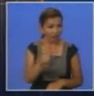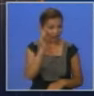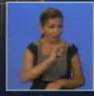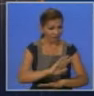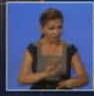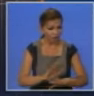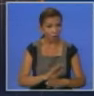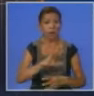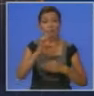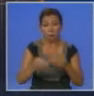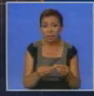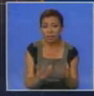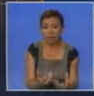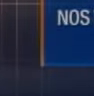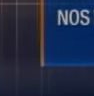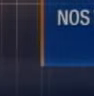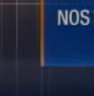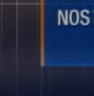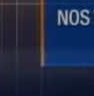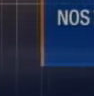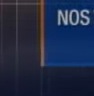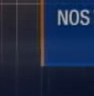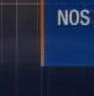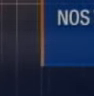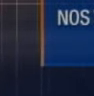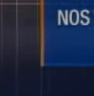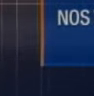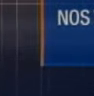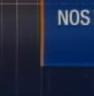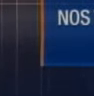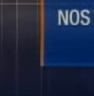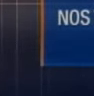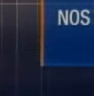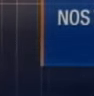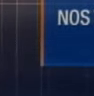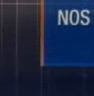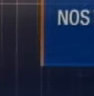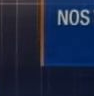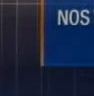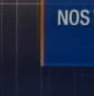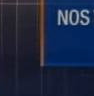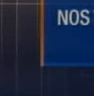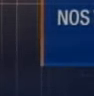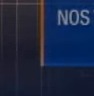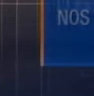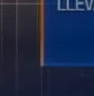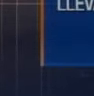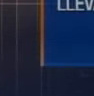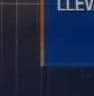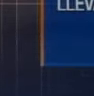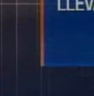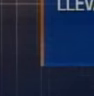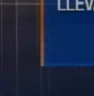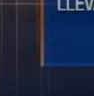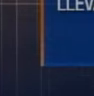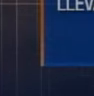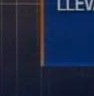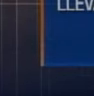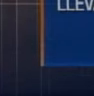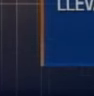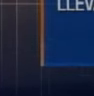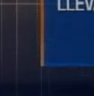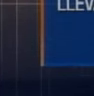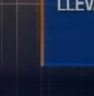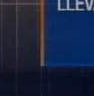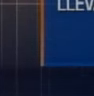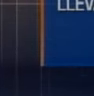faltó aprender? Cierra la boca, di algo más sobre nosotros a la fiscalía y nos veremos en el infierno pronto. Que tengas una buena tarde. Ya sabes,